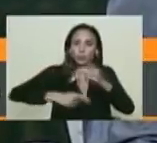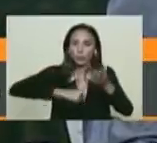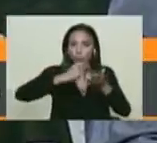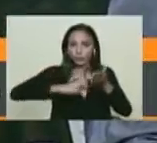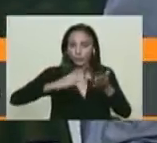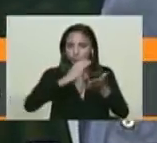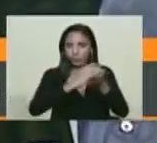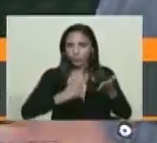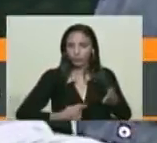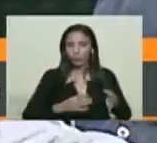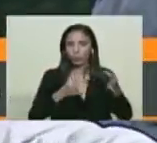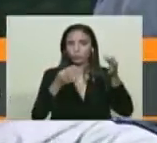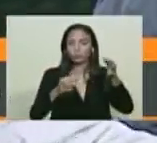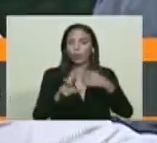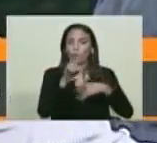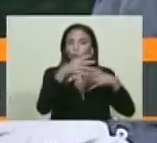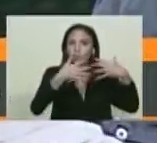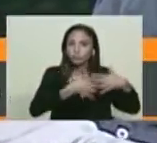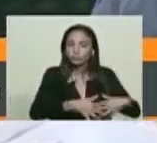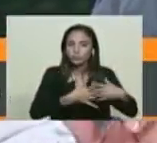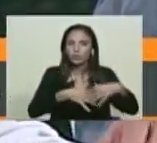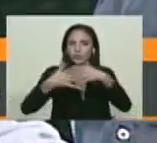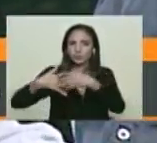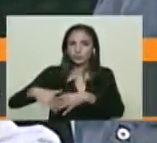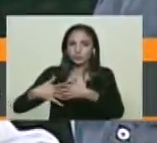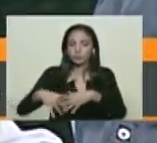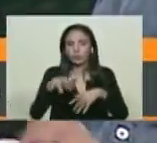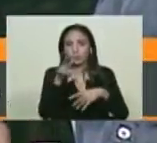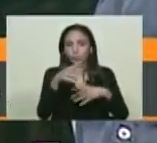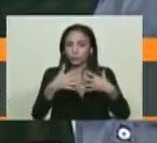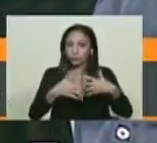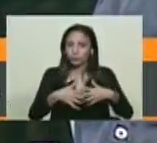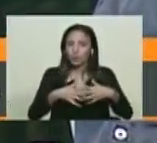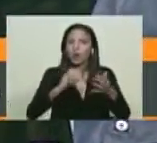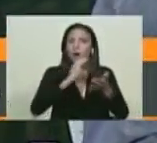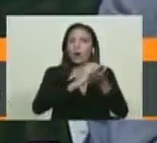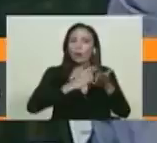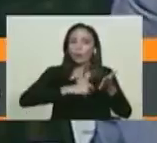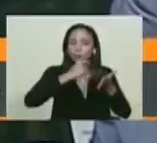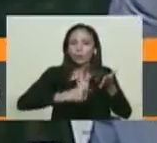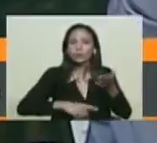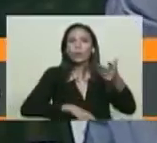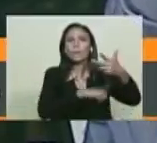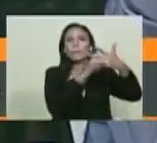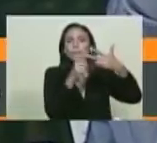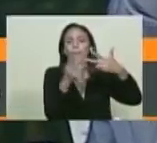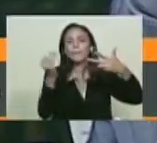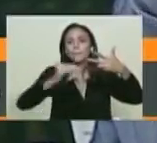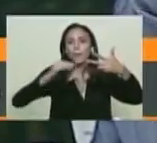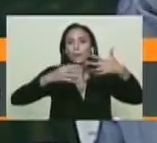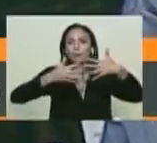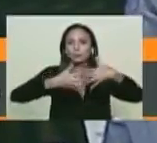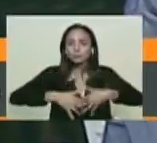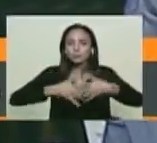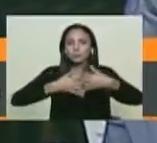con estas dos empresas contratan otra tercera empresa llamada